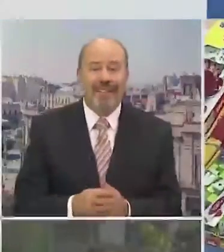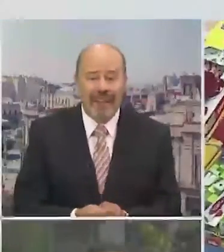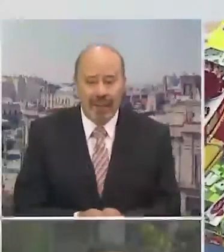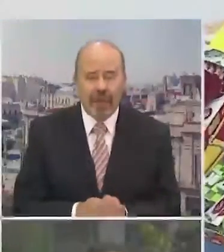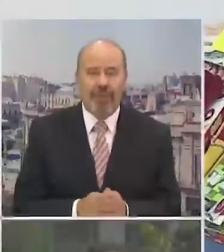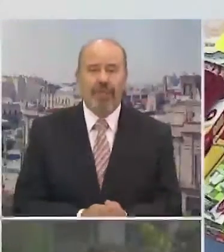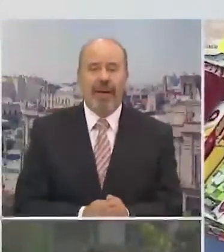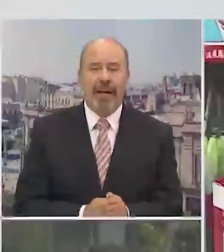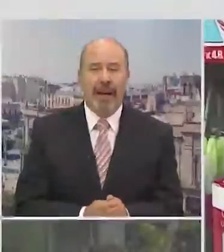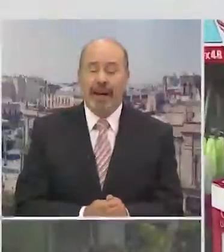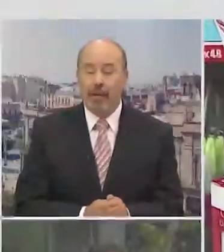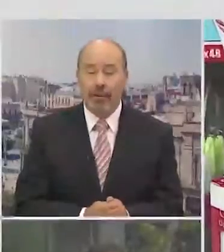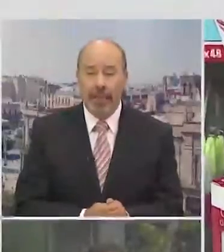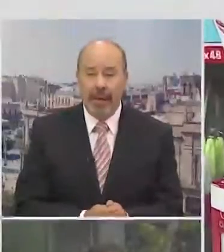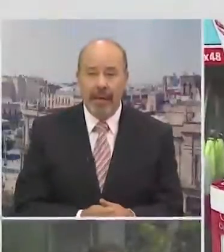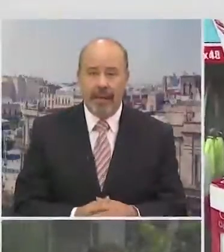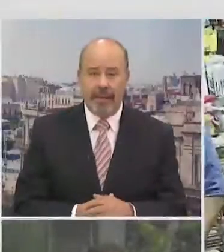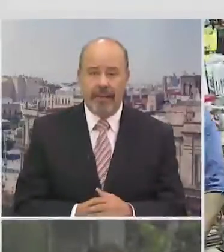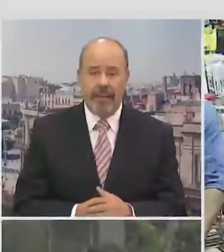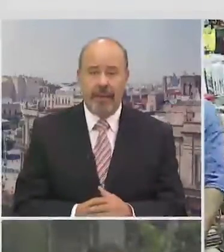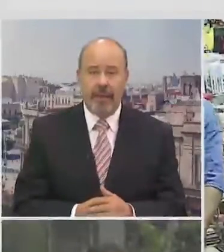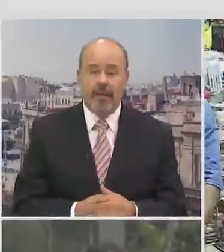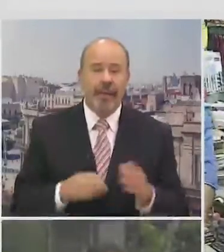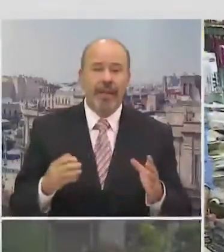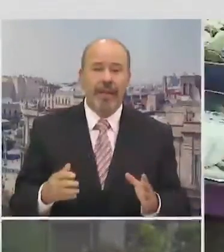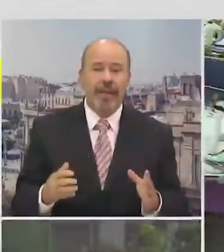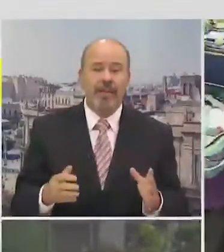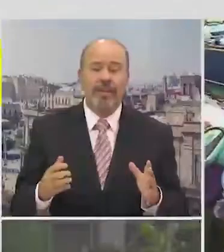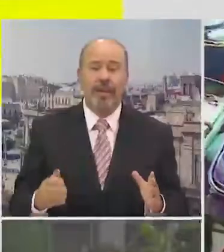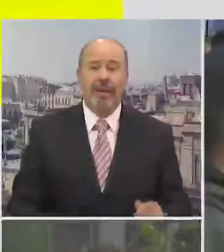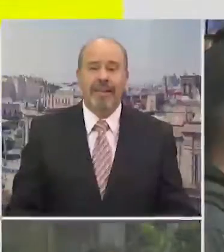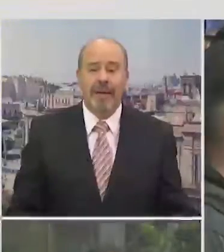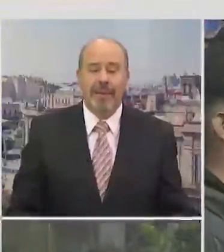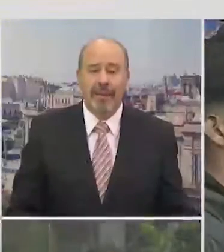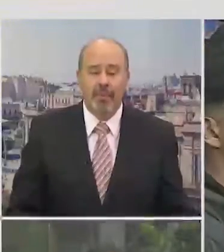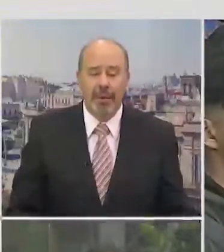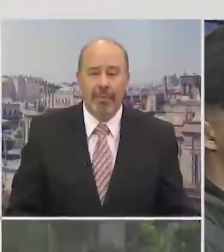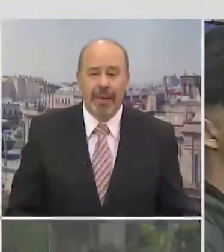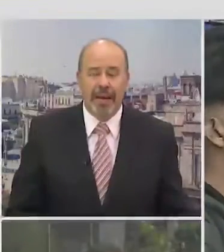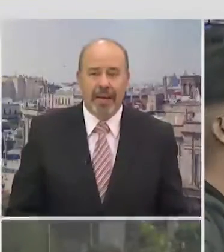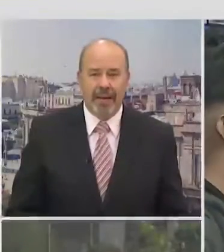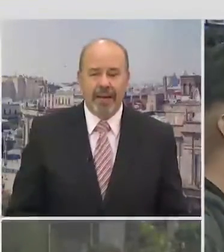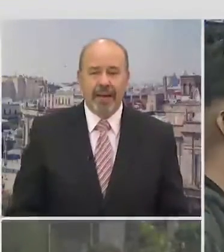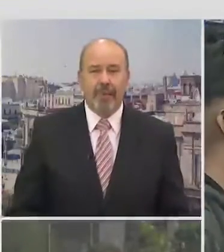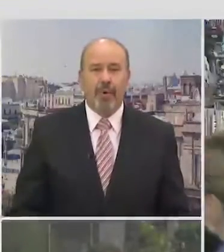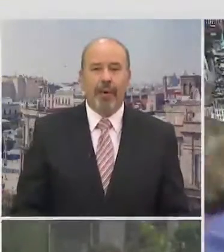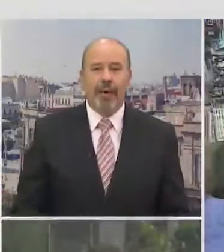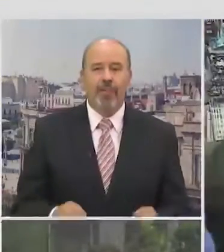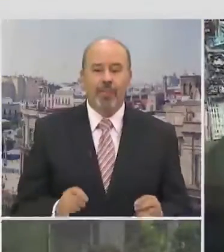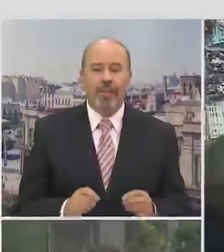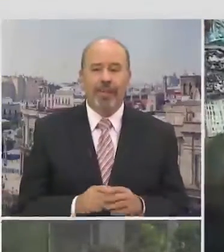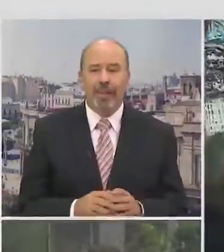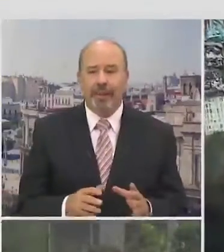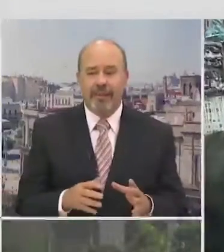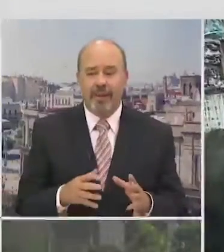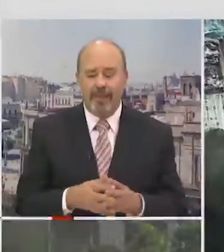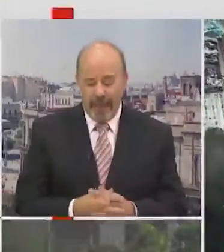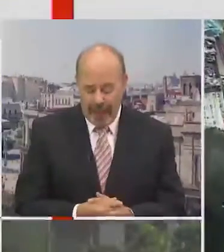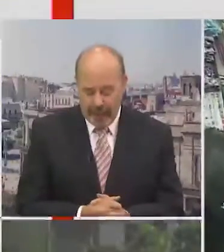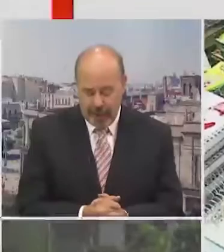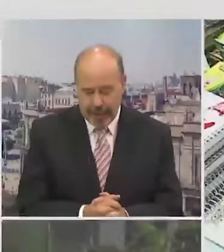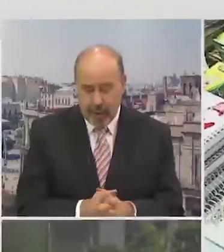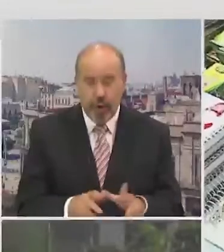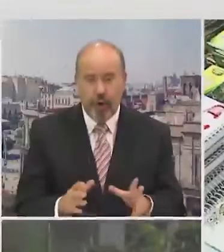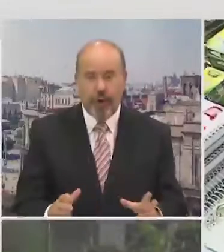de 3º de primaria no saben leer no entiende no se saben las tablas de multiplicar porque muchas veces